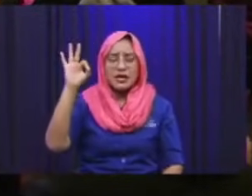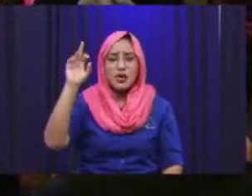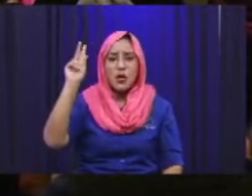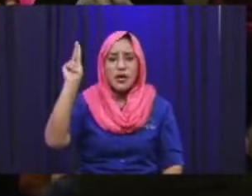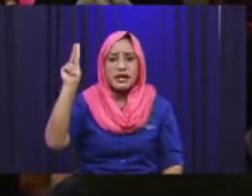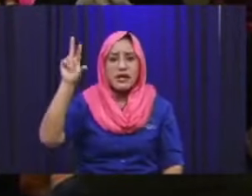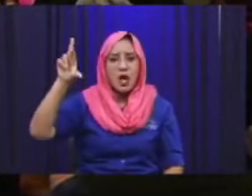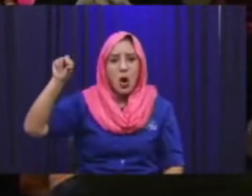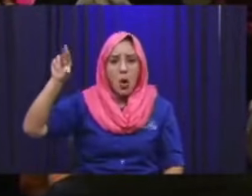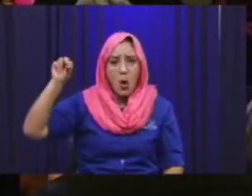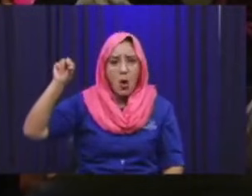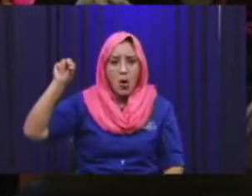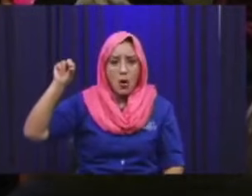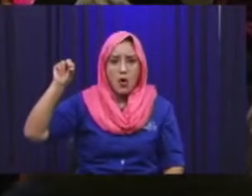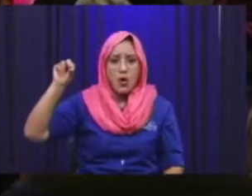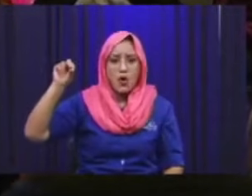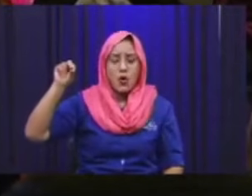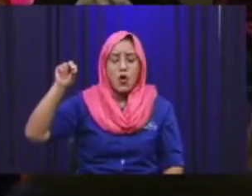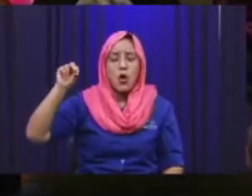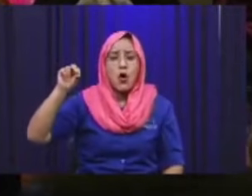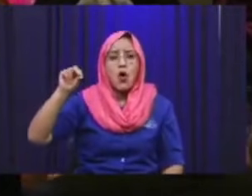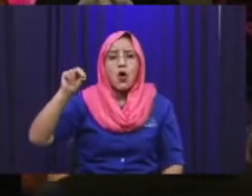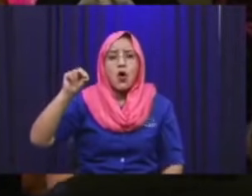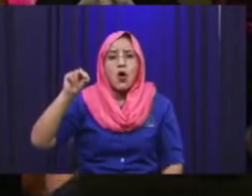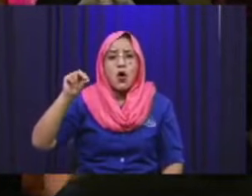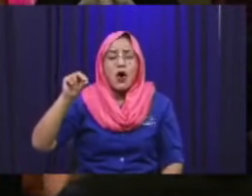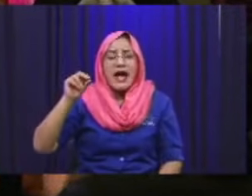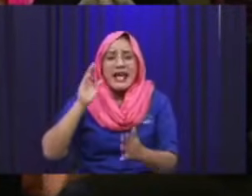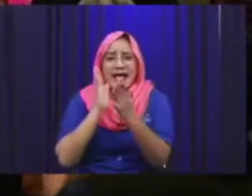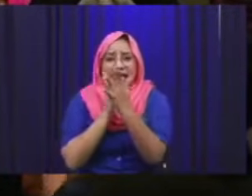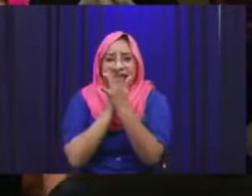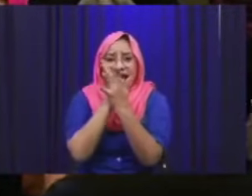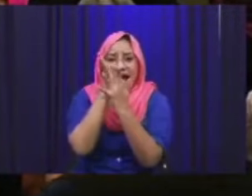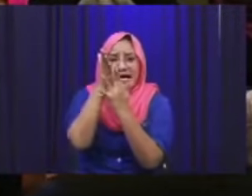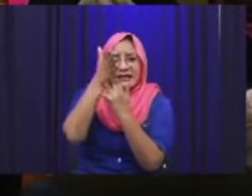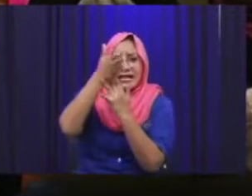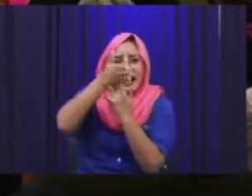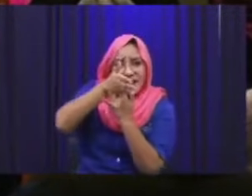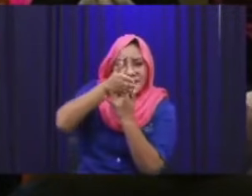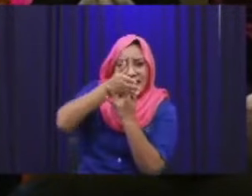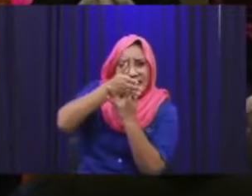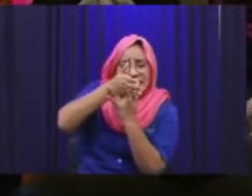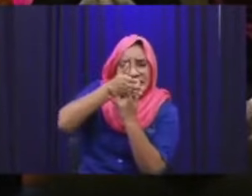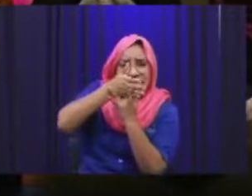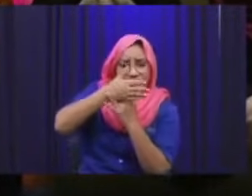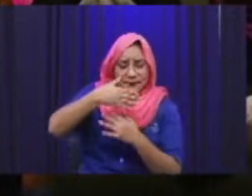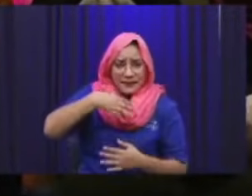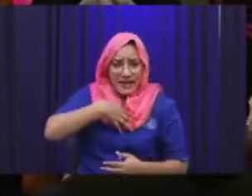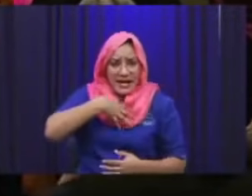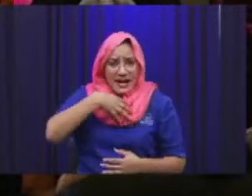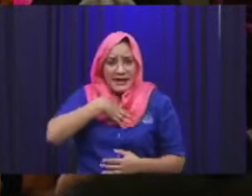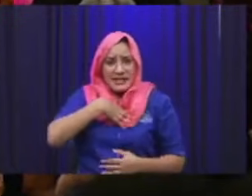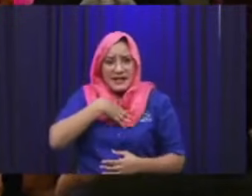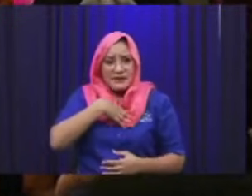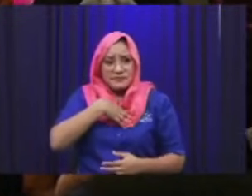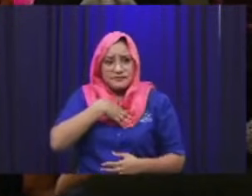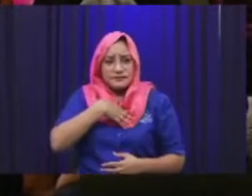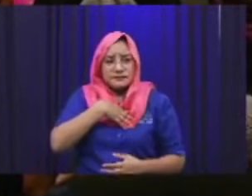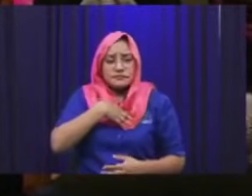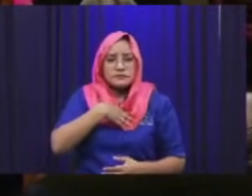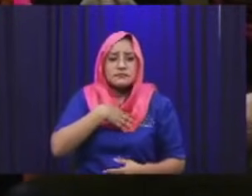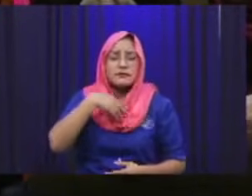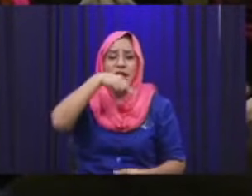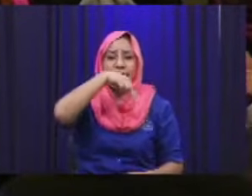uvas oro de un fas que atraviesa señor su pectoral en el nombre de